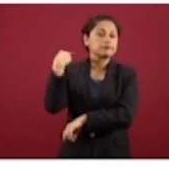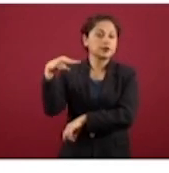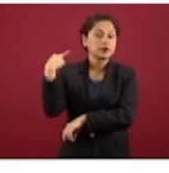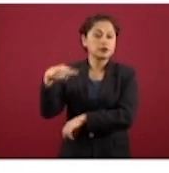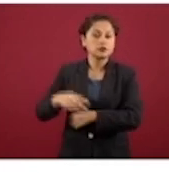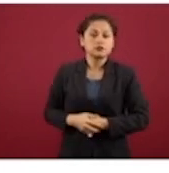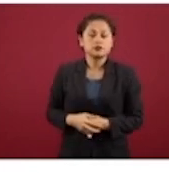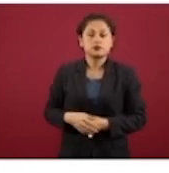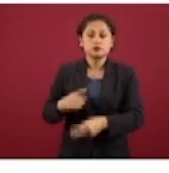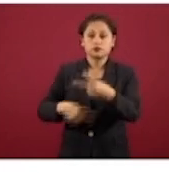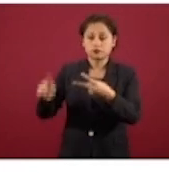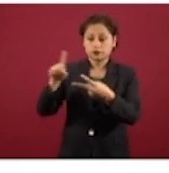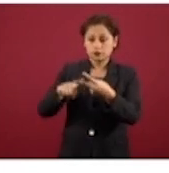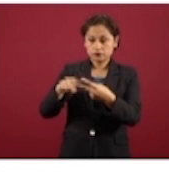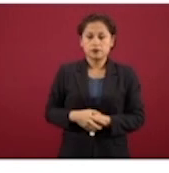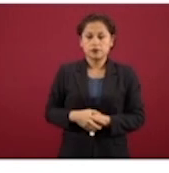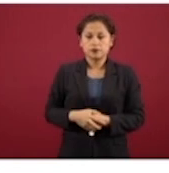salvador romero